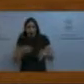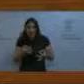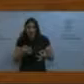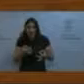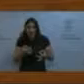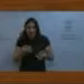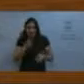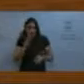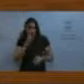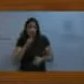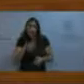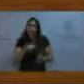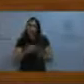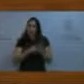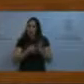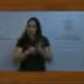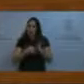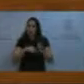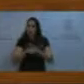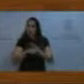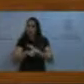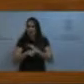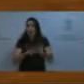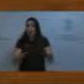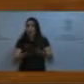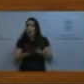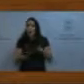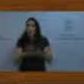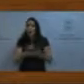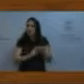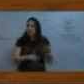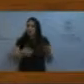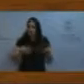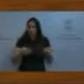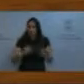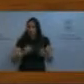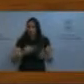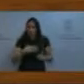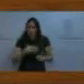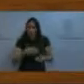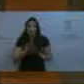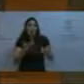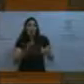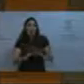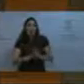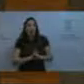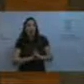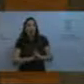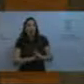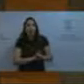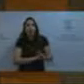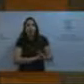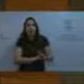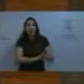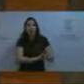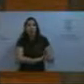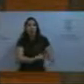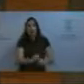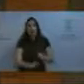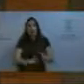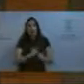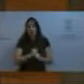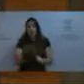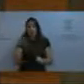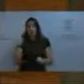se podía haber tramitado por urgencia y en lectura única, era un caso de libro, pero lo dejaron morir en esa legislatura. Supongo que alguna